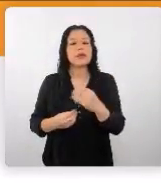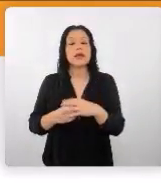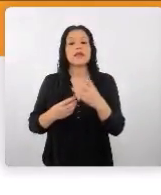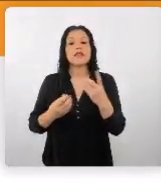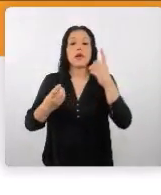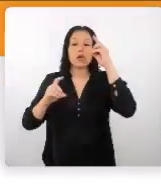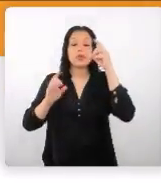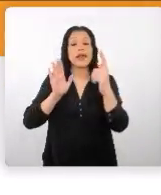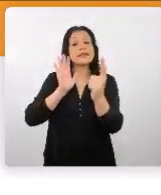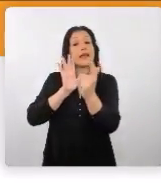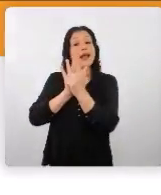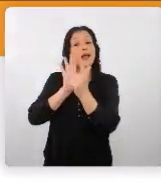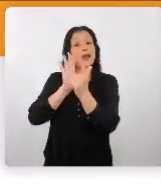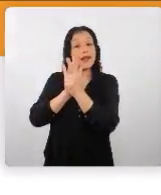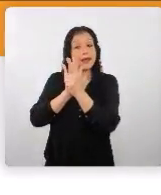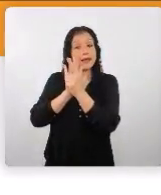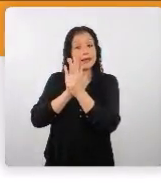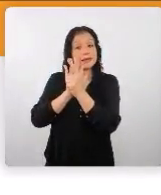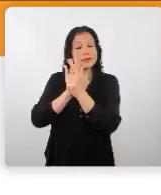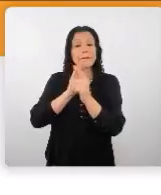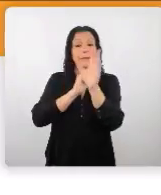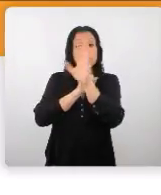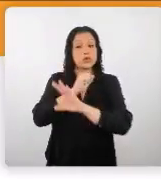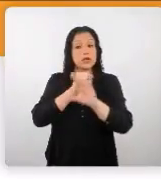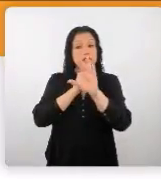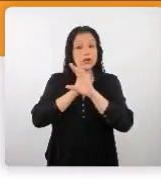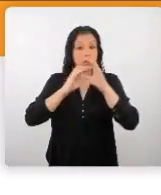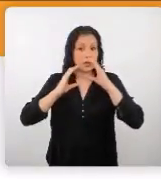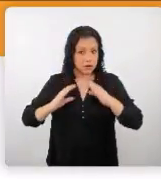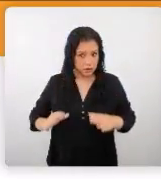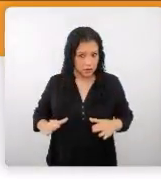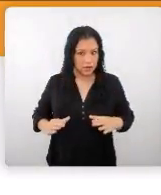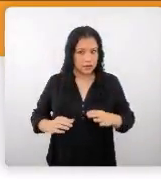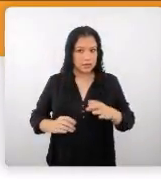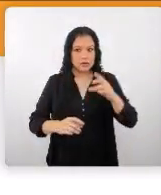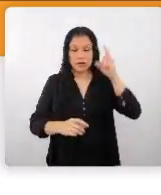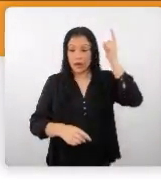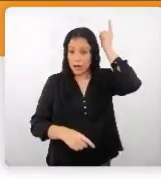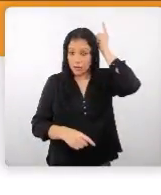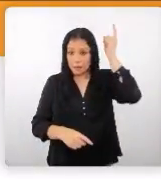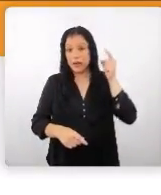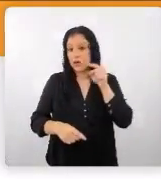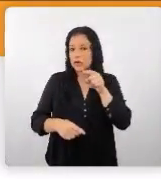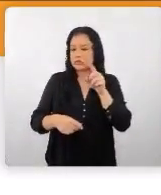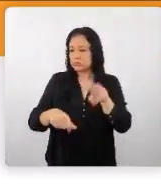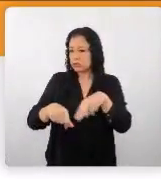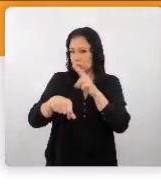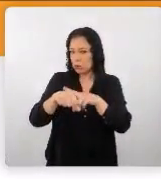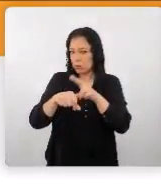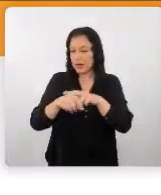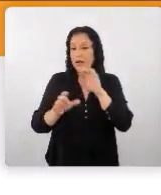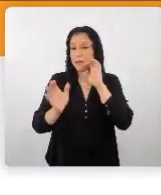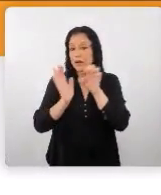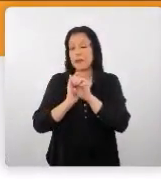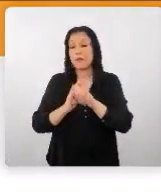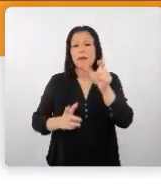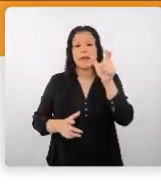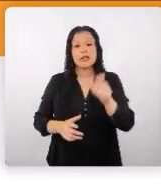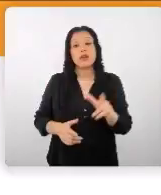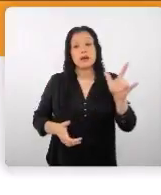de protección al consumidor en Alemania, ¿no? Por ejemplo, es bastante común que un pasajero